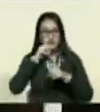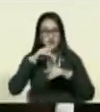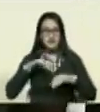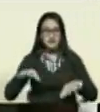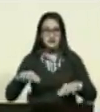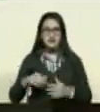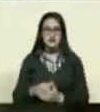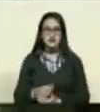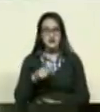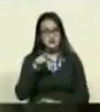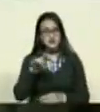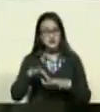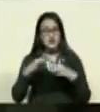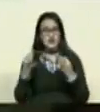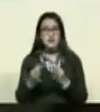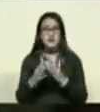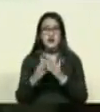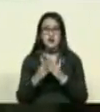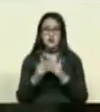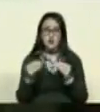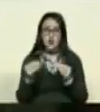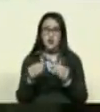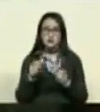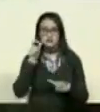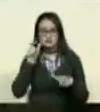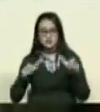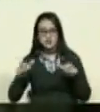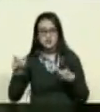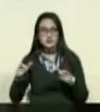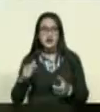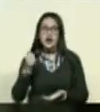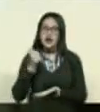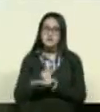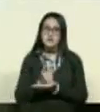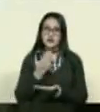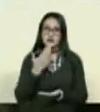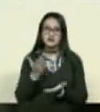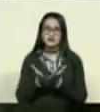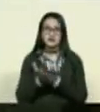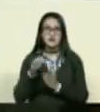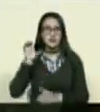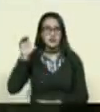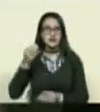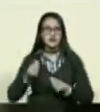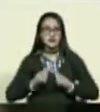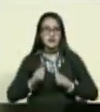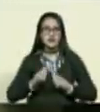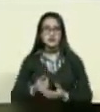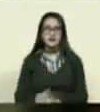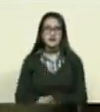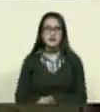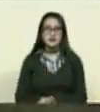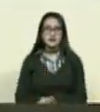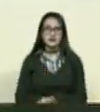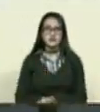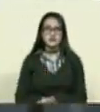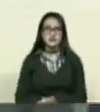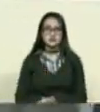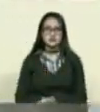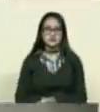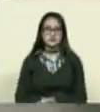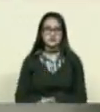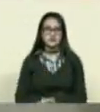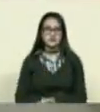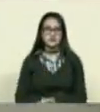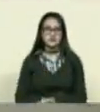ti y a tu familia y a todas tus compañeras y compañeros. Amén, mi comandante jefe. Al servicio de la patria y de la vida. Así es, gracias. Bueno,